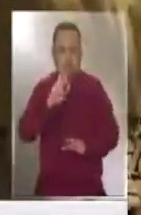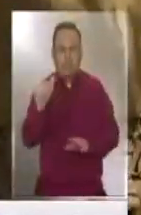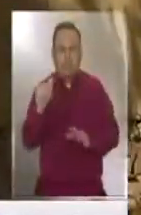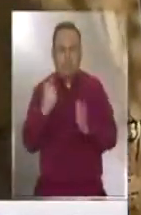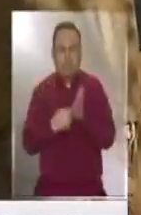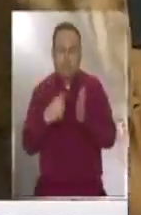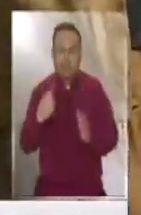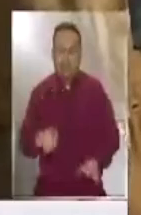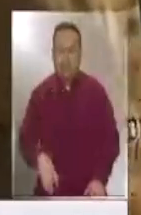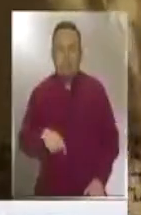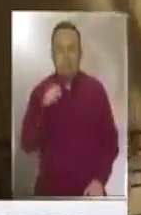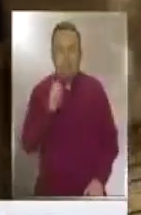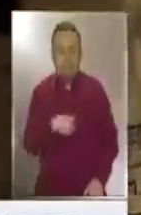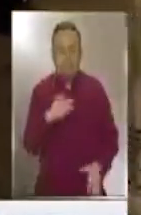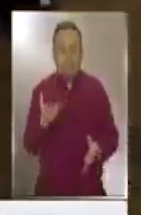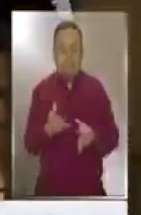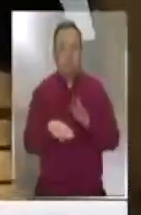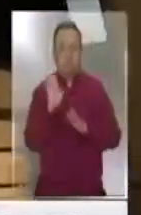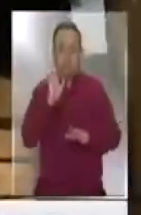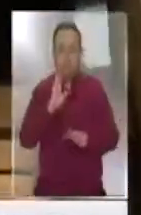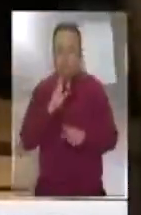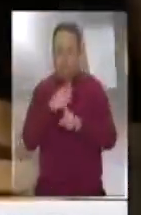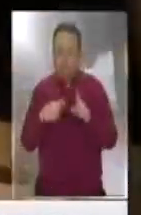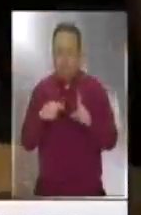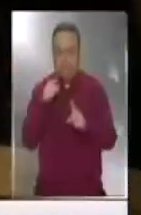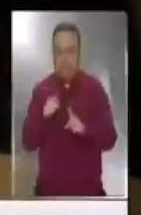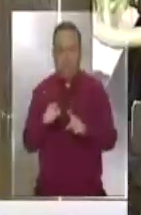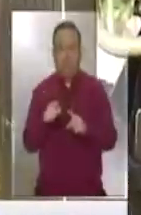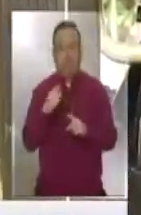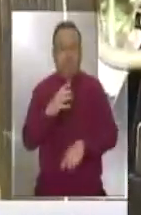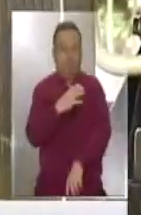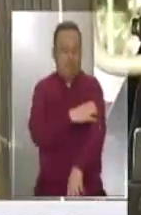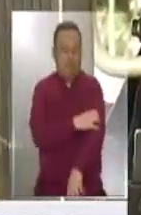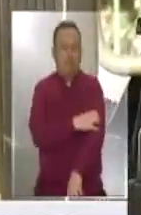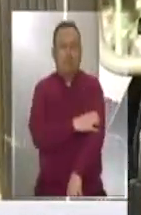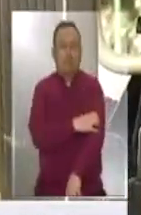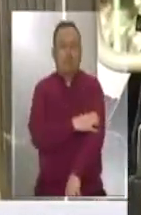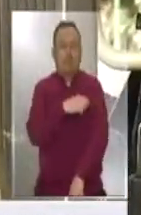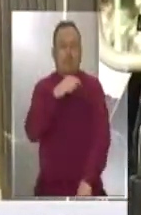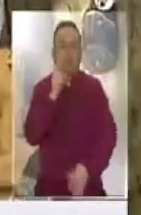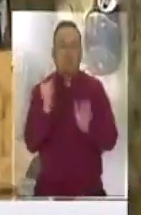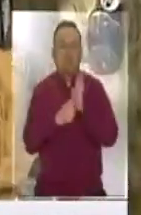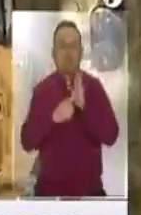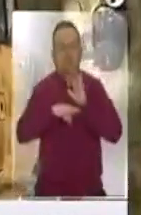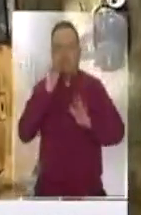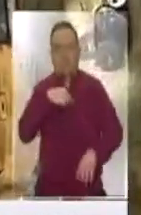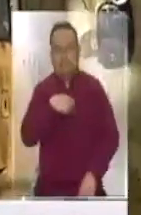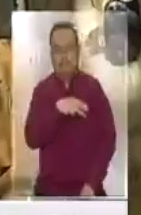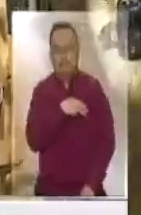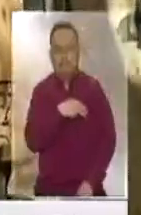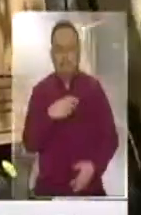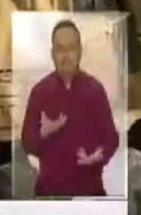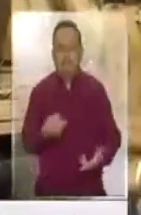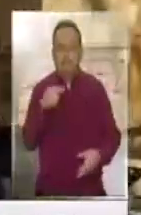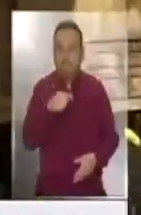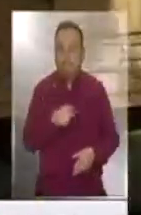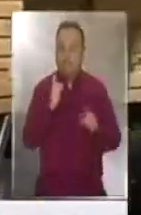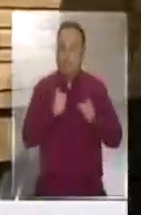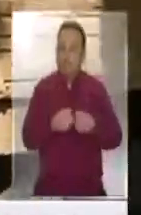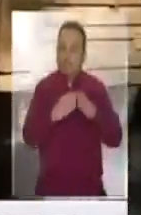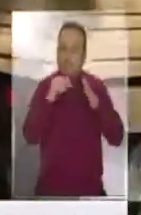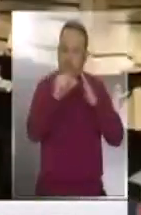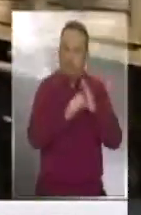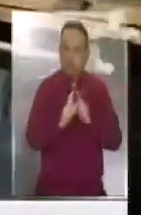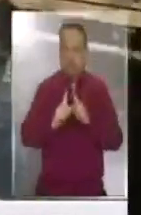De ese universo, más de la mitad se encuentra en la región metropolitana. De ahí la necesidad de que se cumpla el confinamiento, el distanciamiento